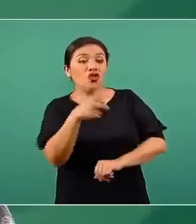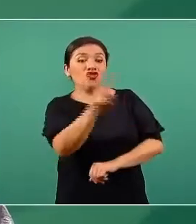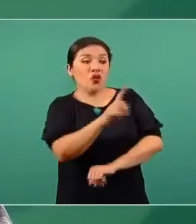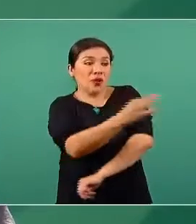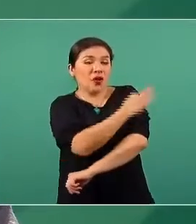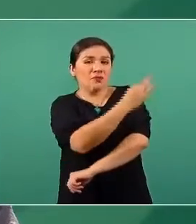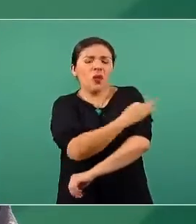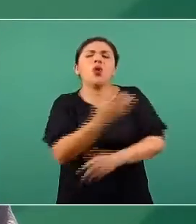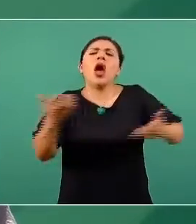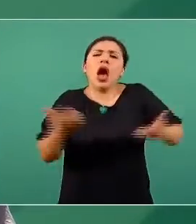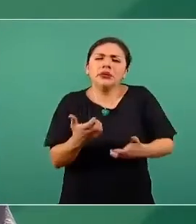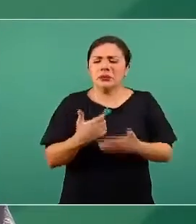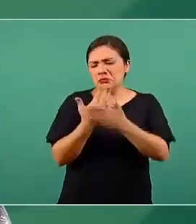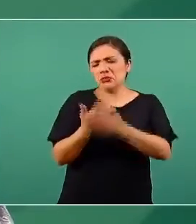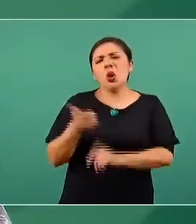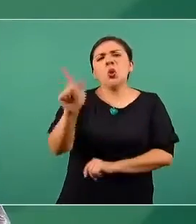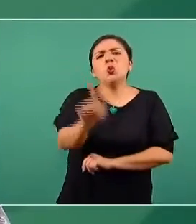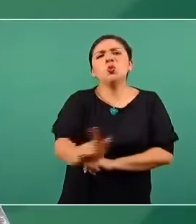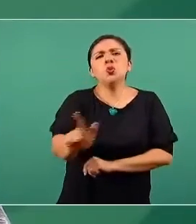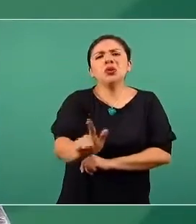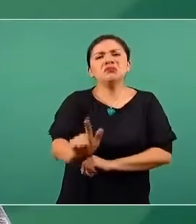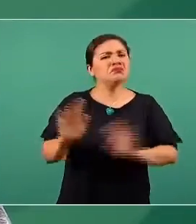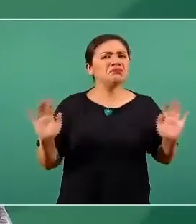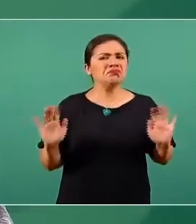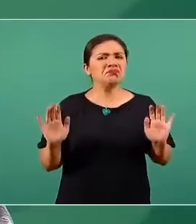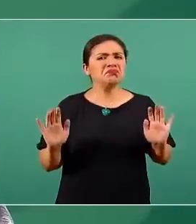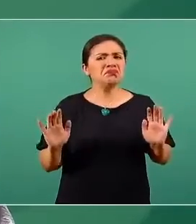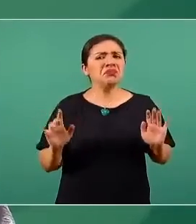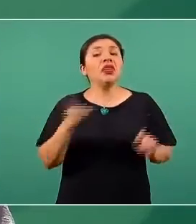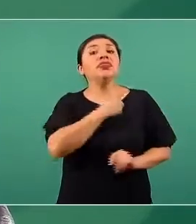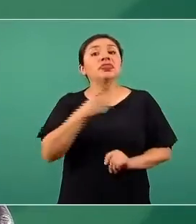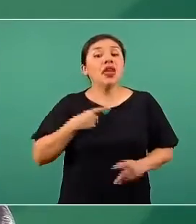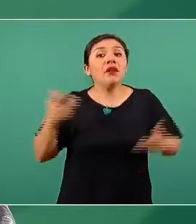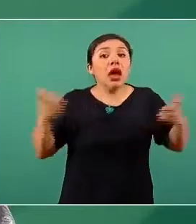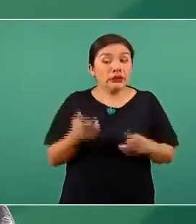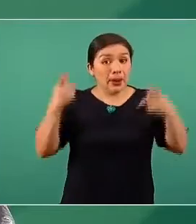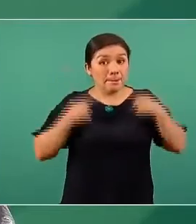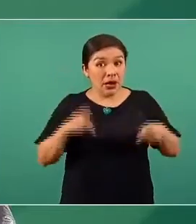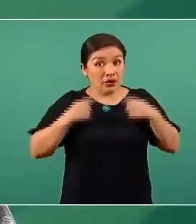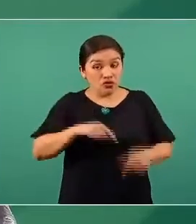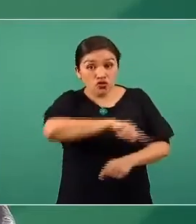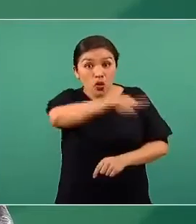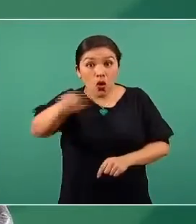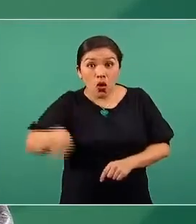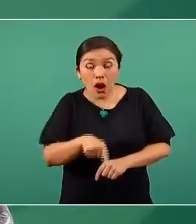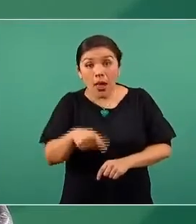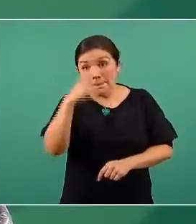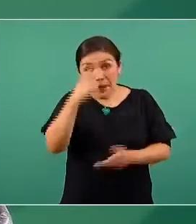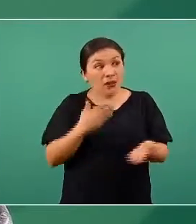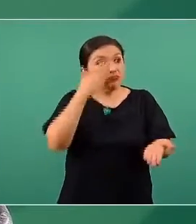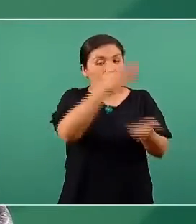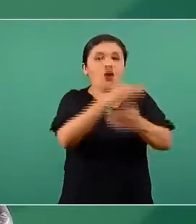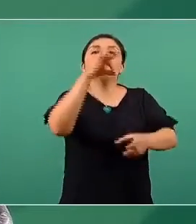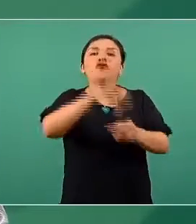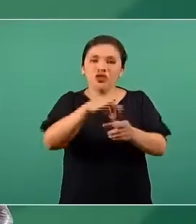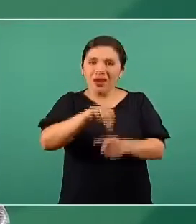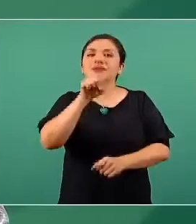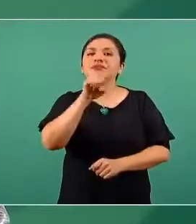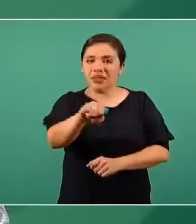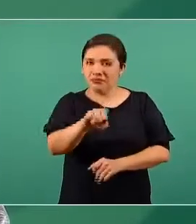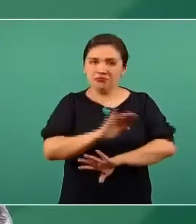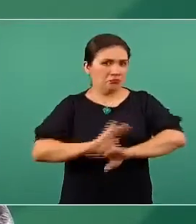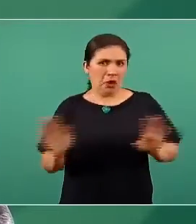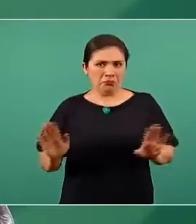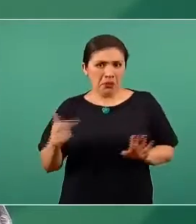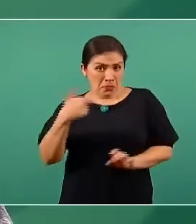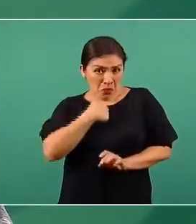domingo? Esperar al lunes. ¿Y qué pueden y deben hacer todas las personas? Acudir a votar. No